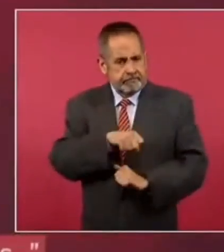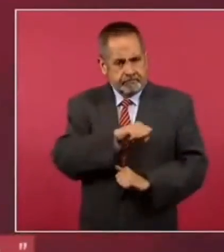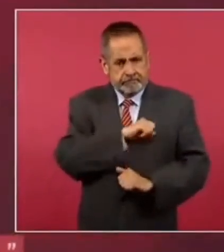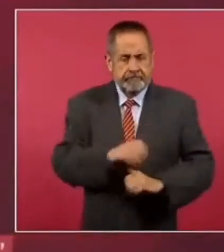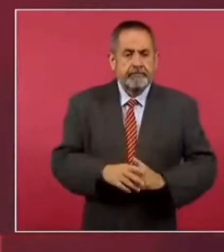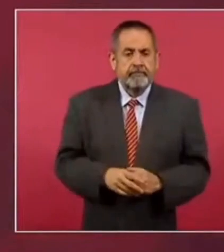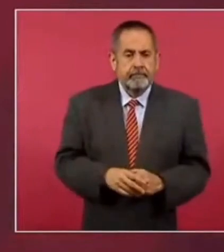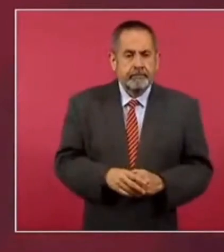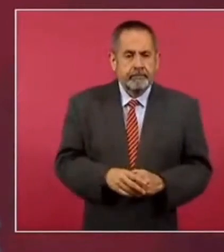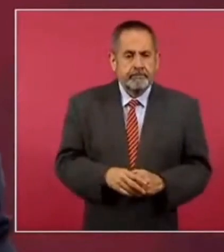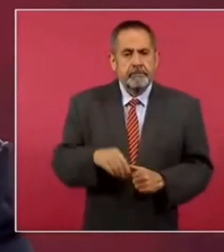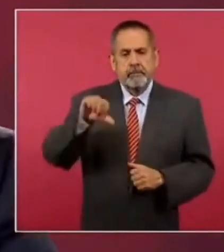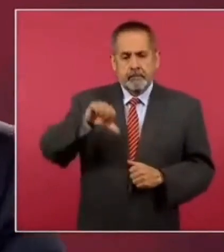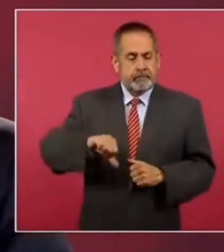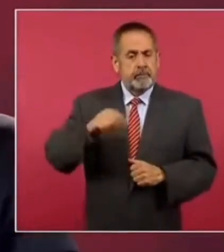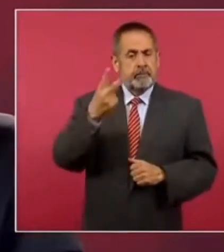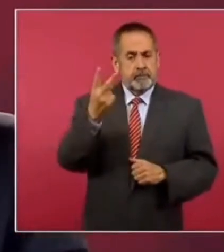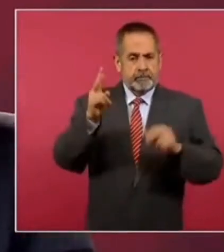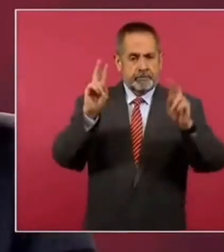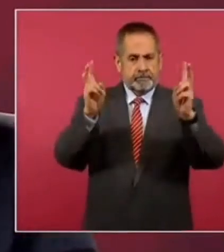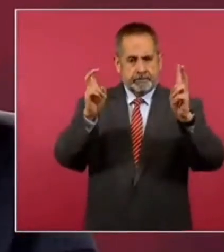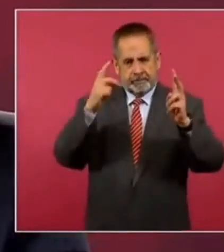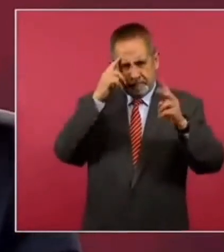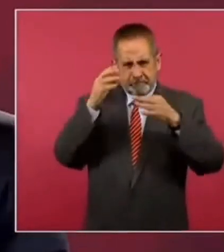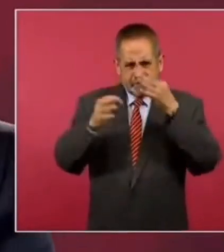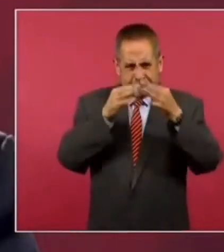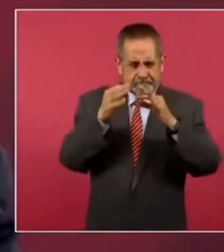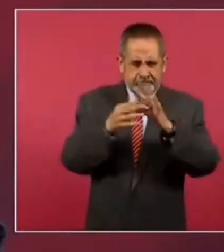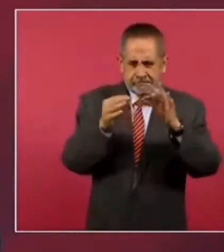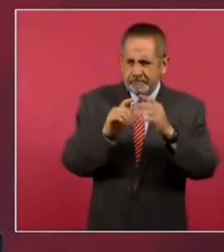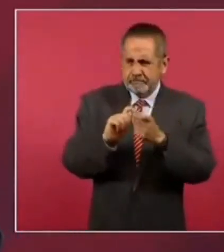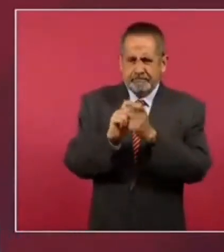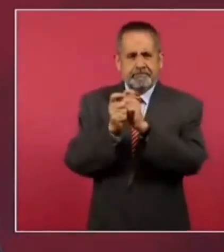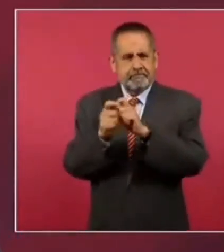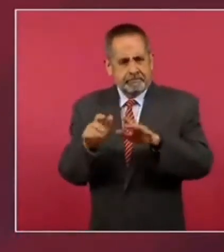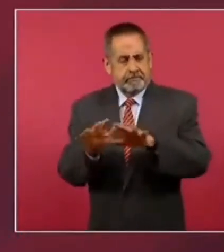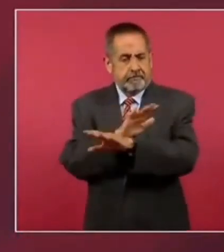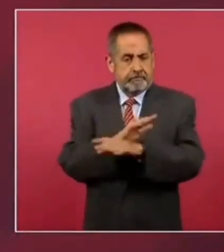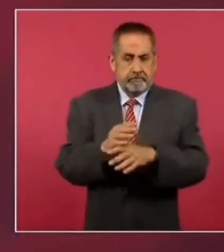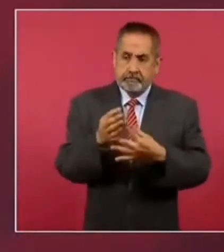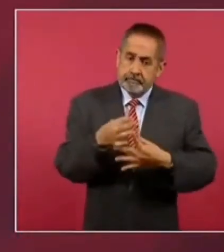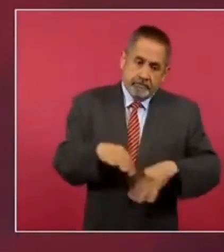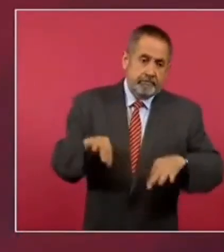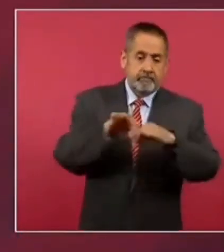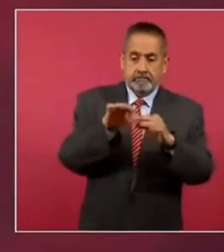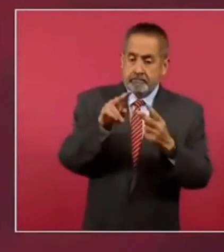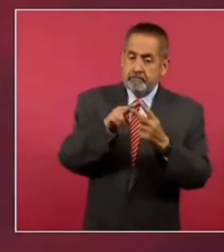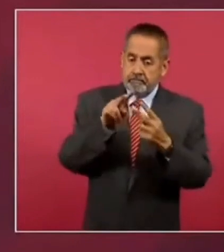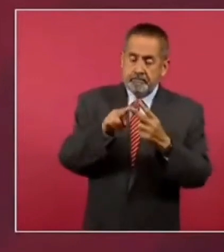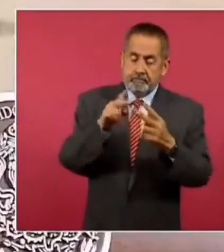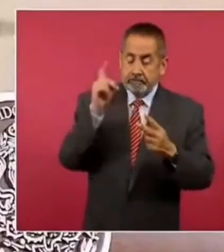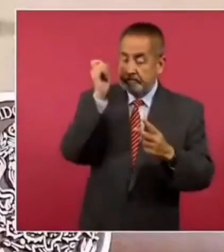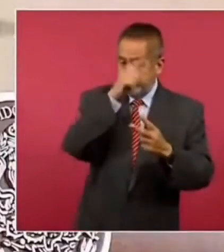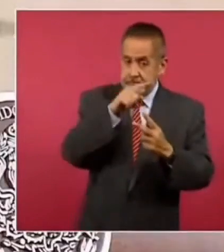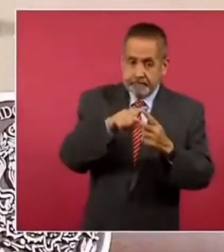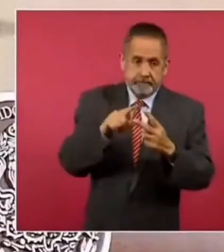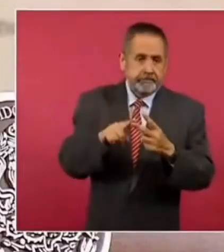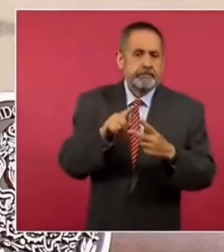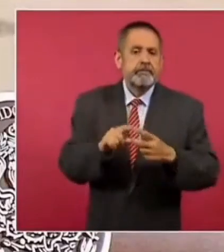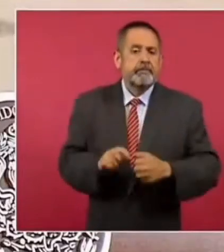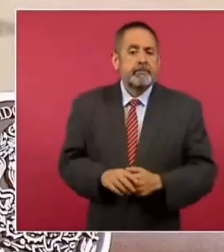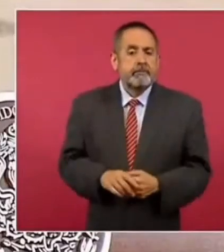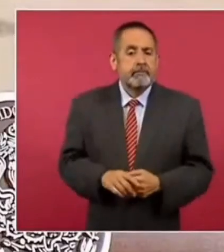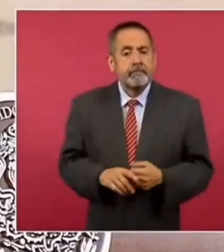temas fundamentales para esta transformación y quizá de los más complicados. El primero, que tiene que